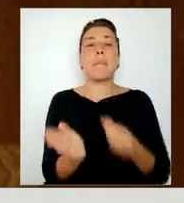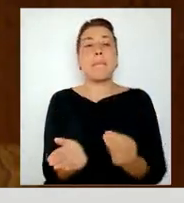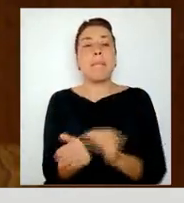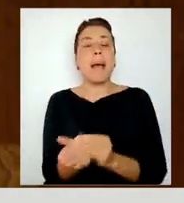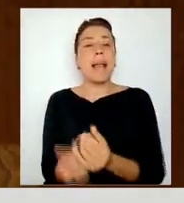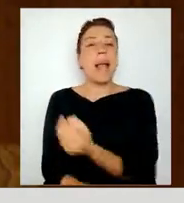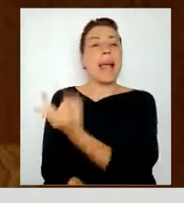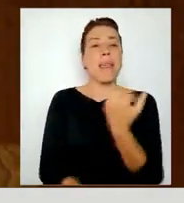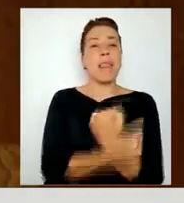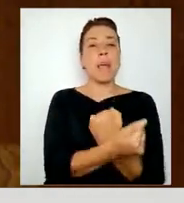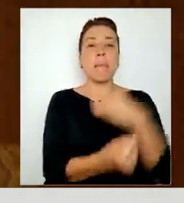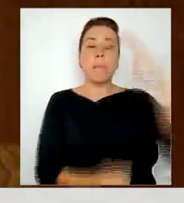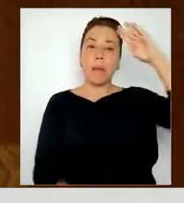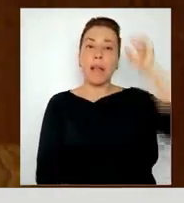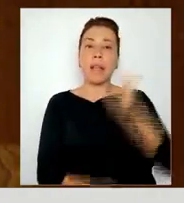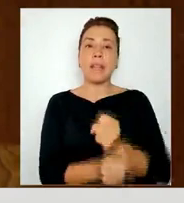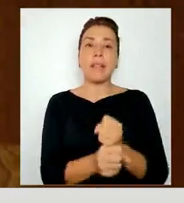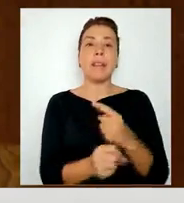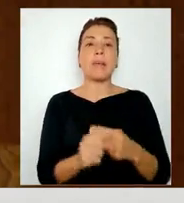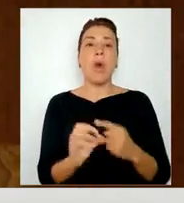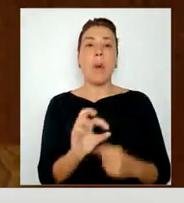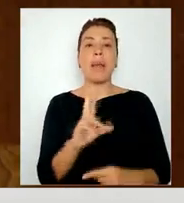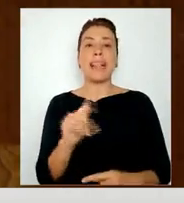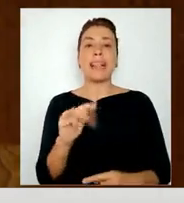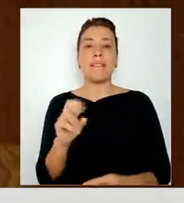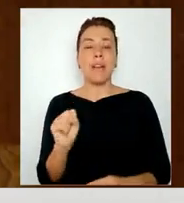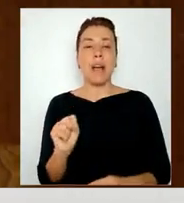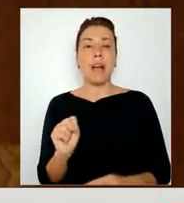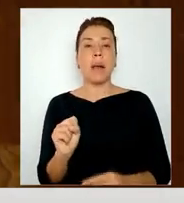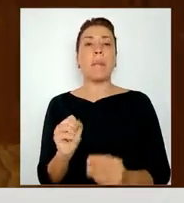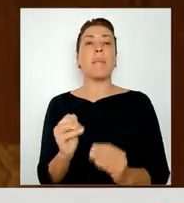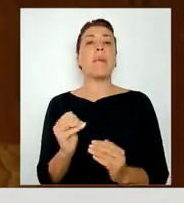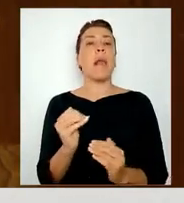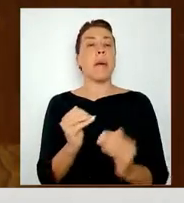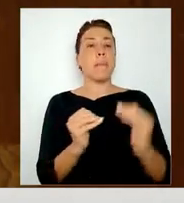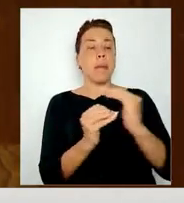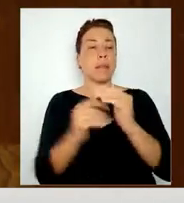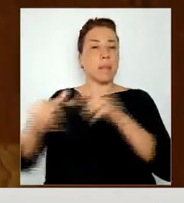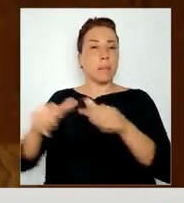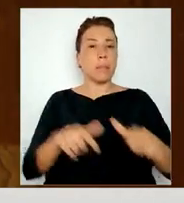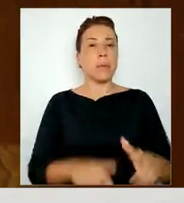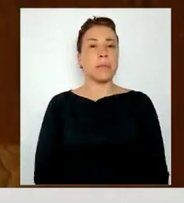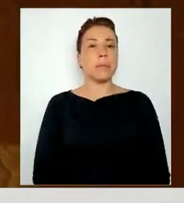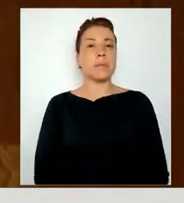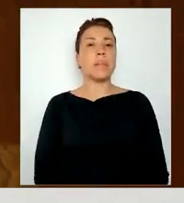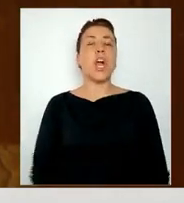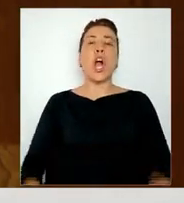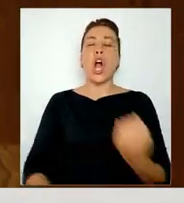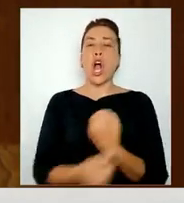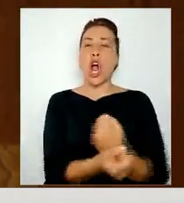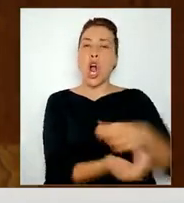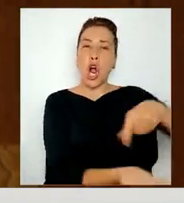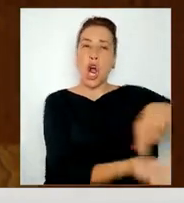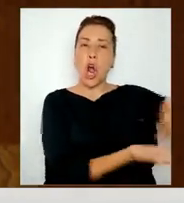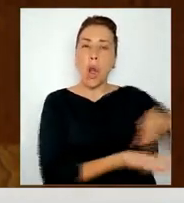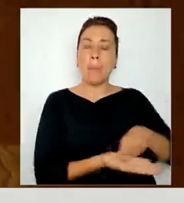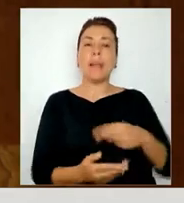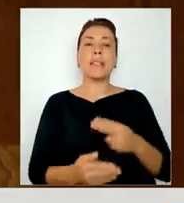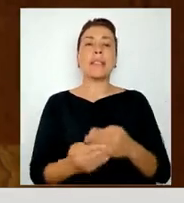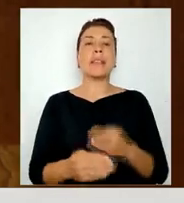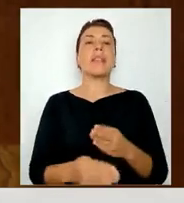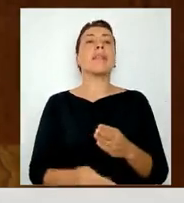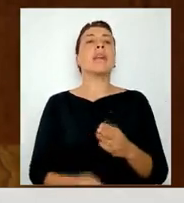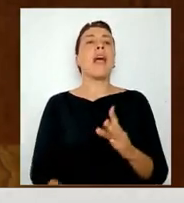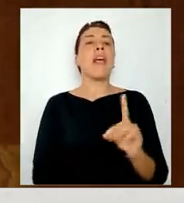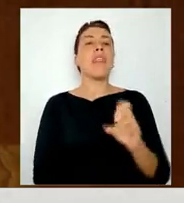labores operativas a nivel de altas reparticiones reparticiones comisarías y destacamentos utilizando como estrategia